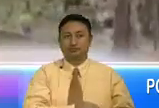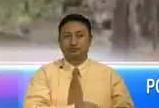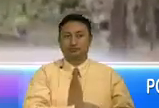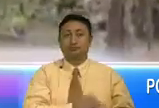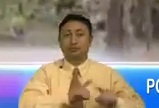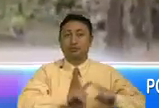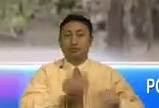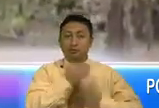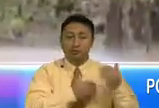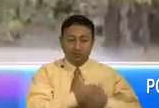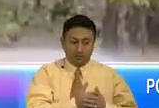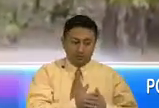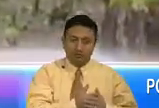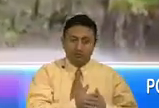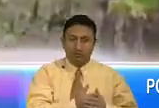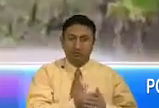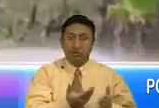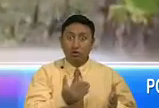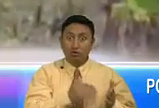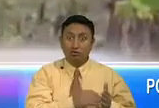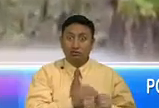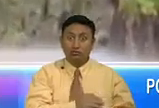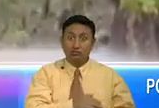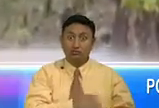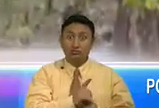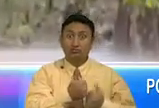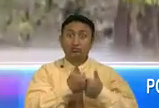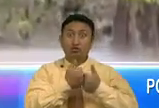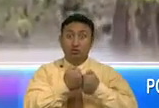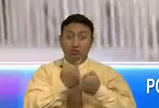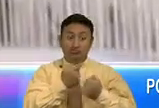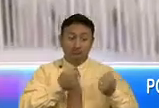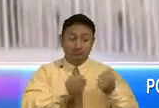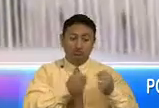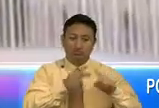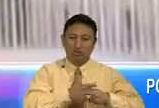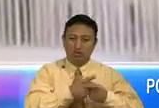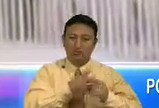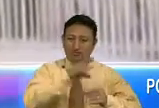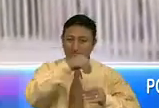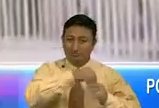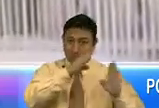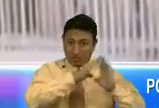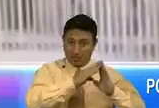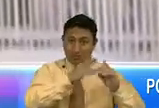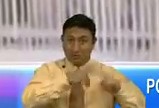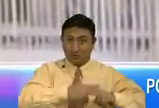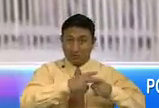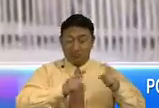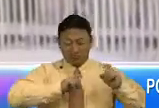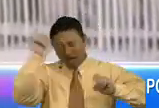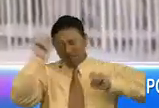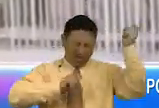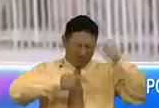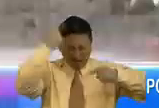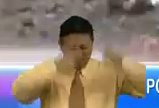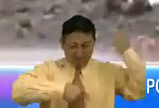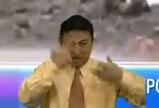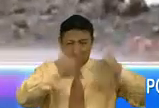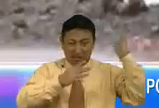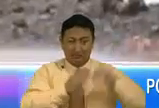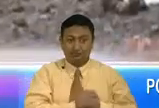todo terminó en un nuevo caso de femicidio. Los gritos e insultos iniciaron en el interior de la vivienda y a los pocos minutos vieron el cuerpo